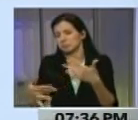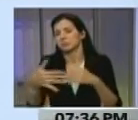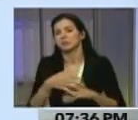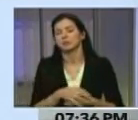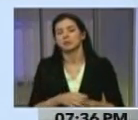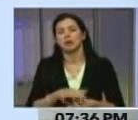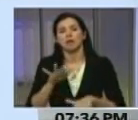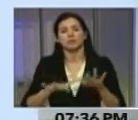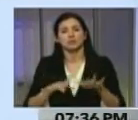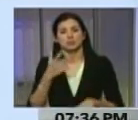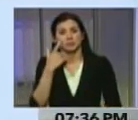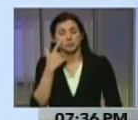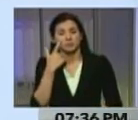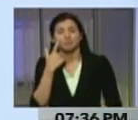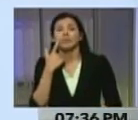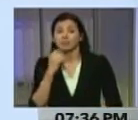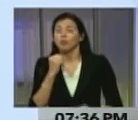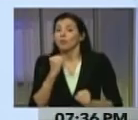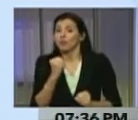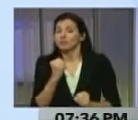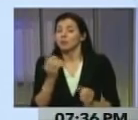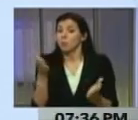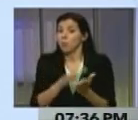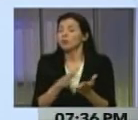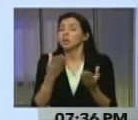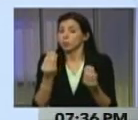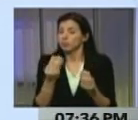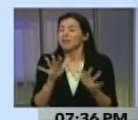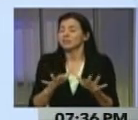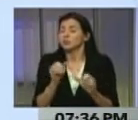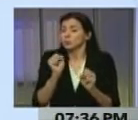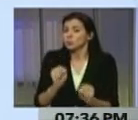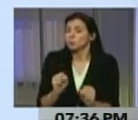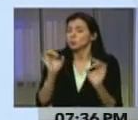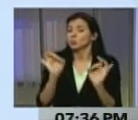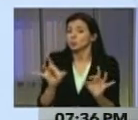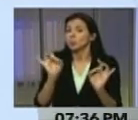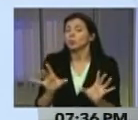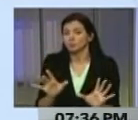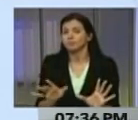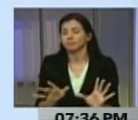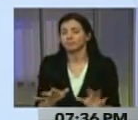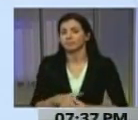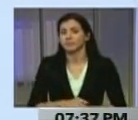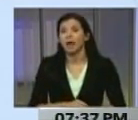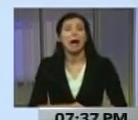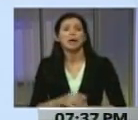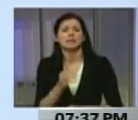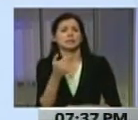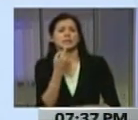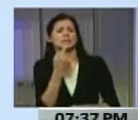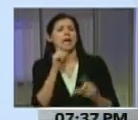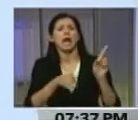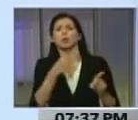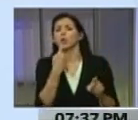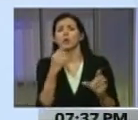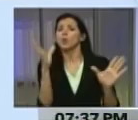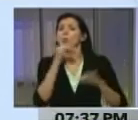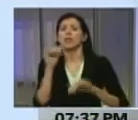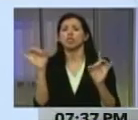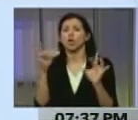veces violentos, a veces traumáticos. ¿Quién puede decir que no fue traumática la guerra de